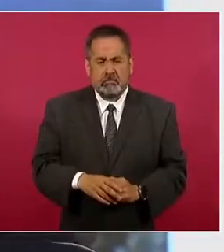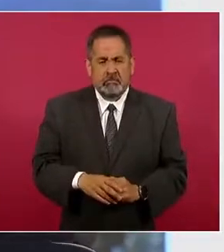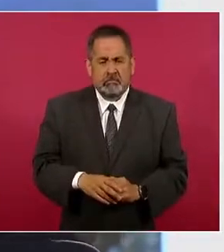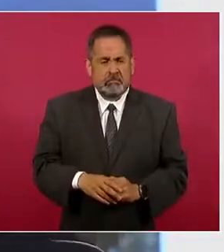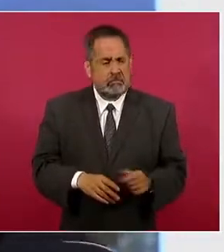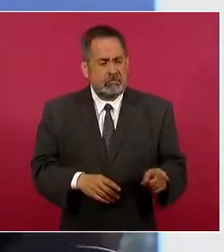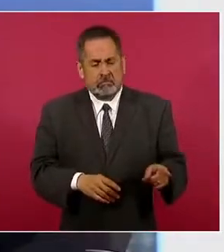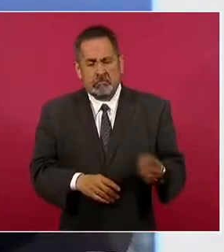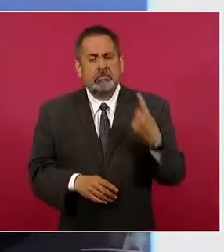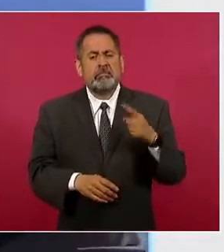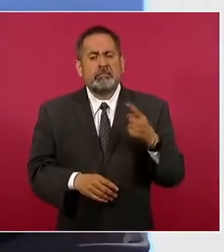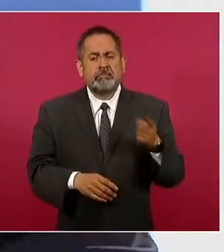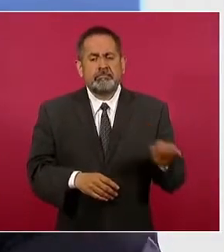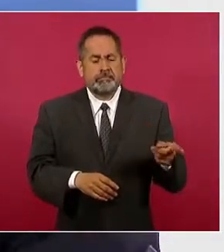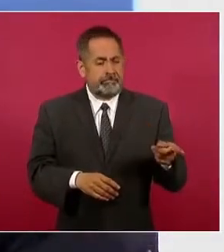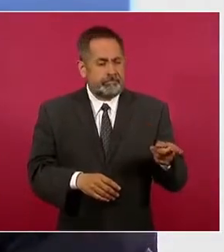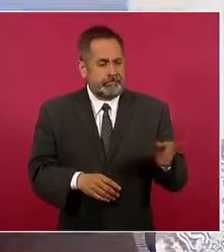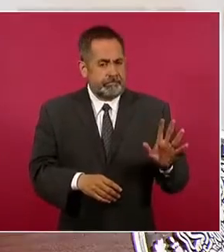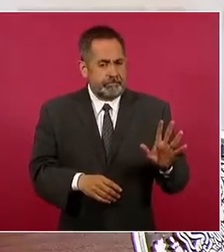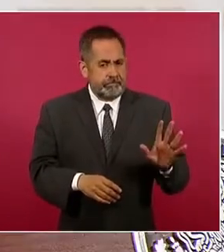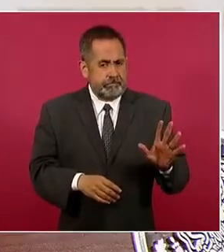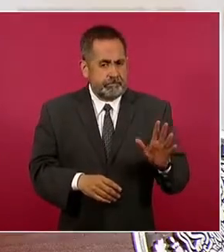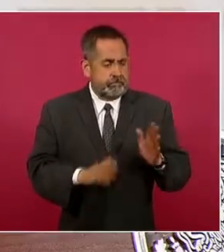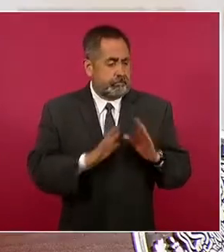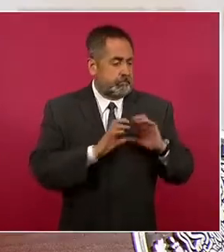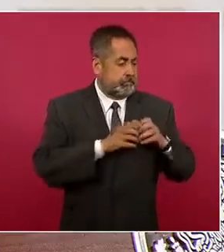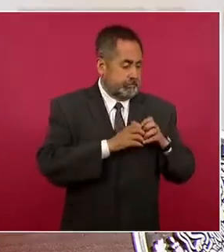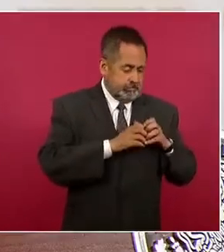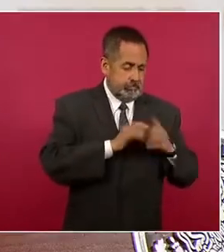para cuidar a la mafia,